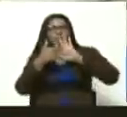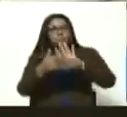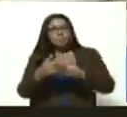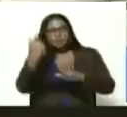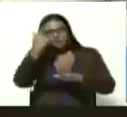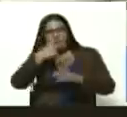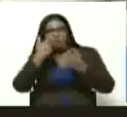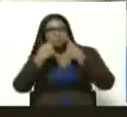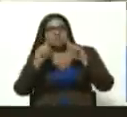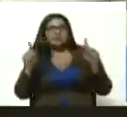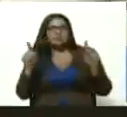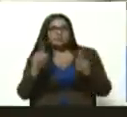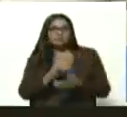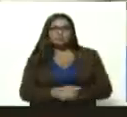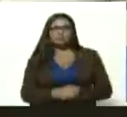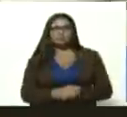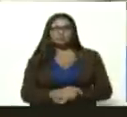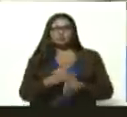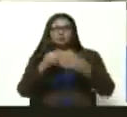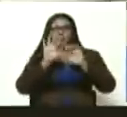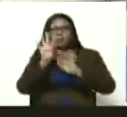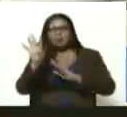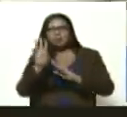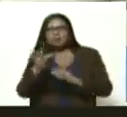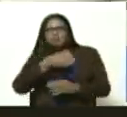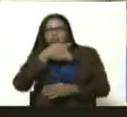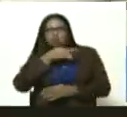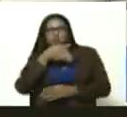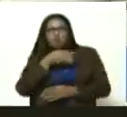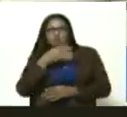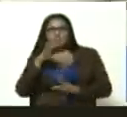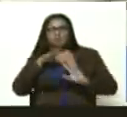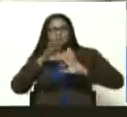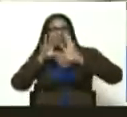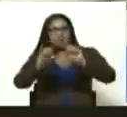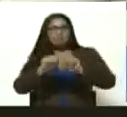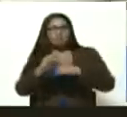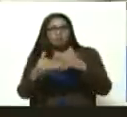rostro distinto a otros países socios del imperialismo